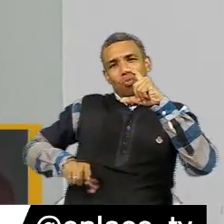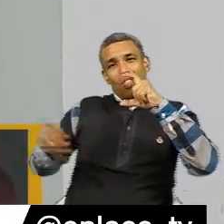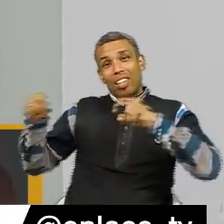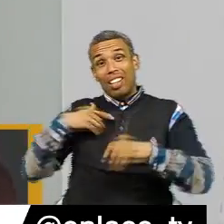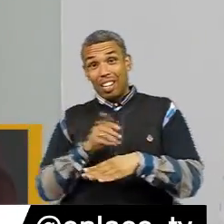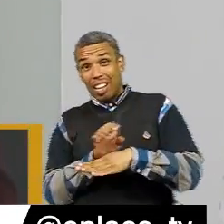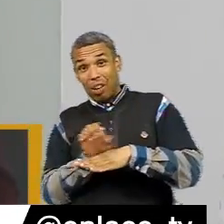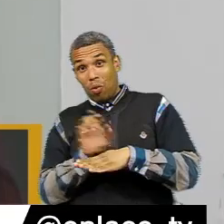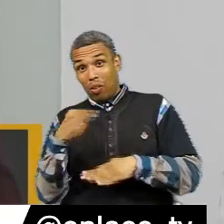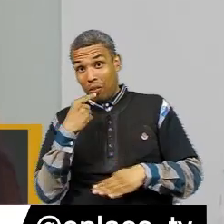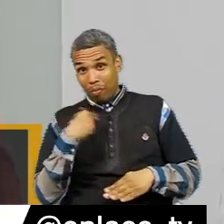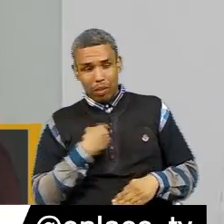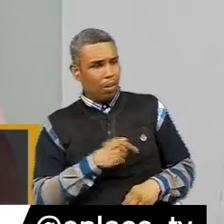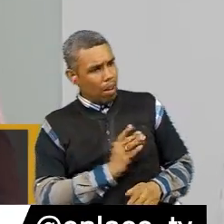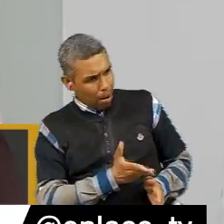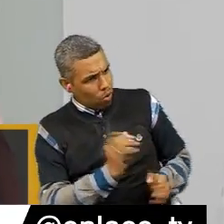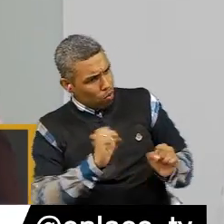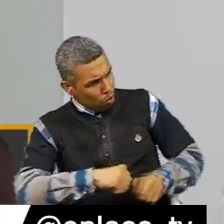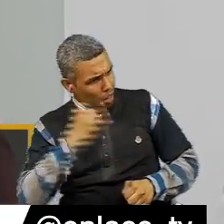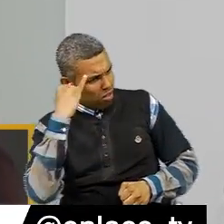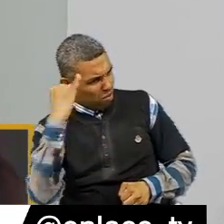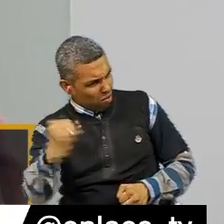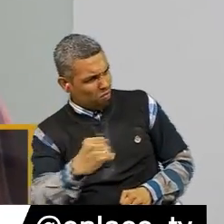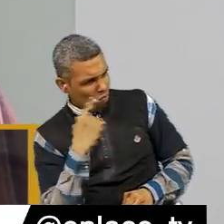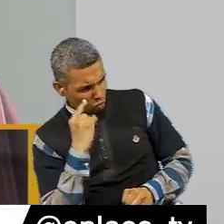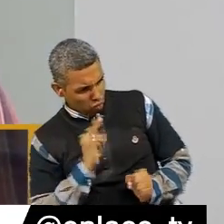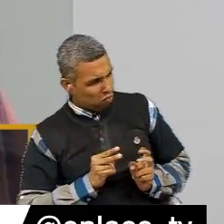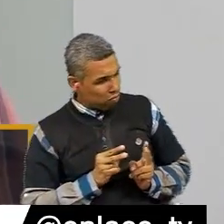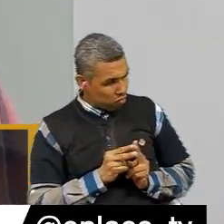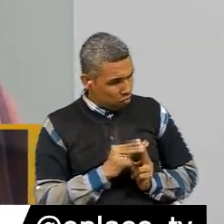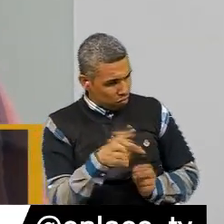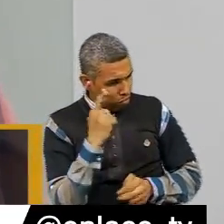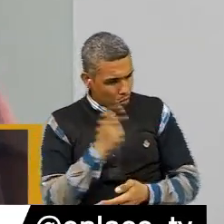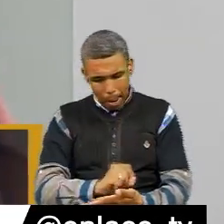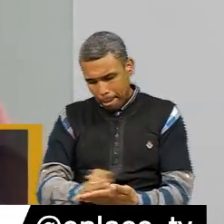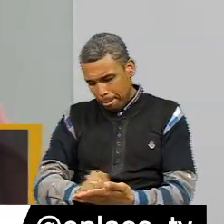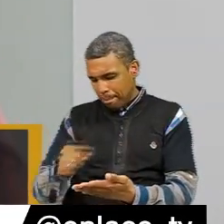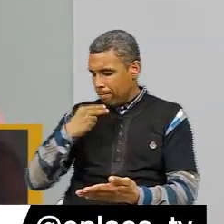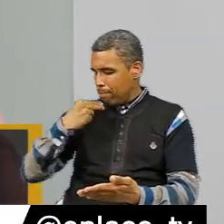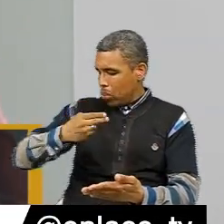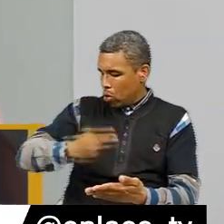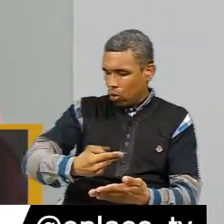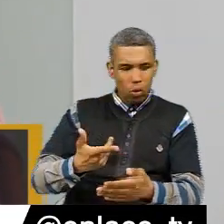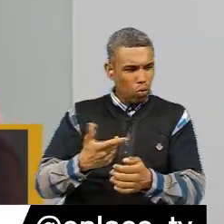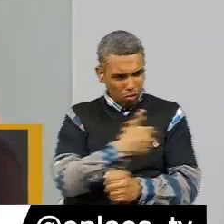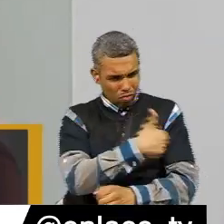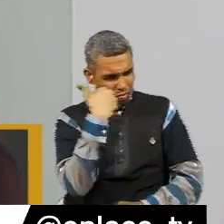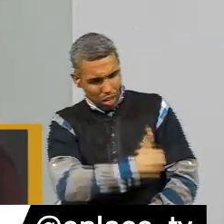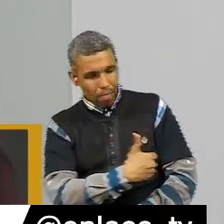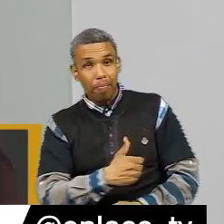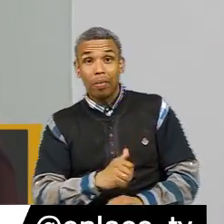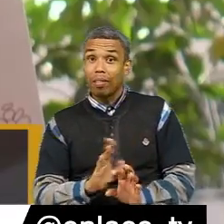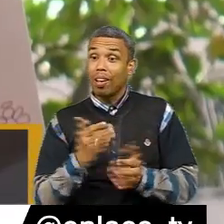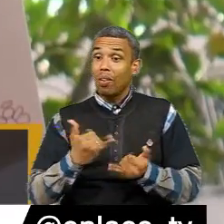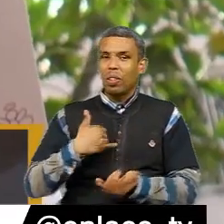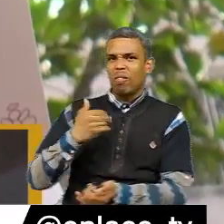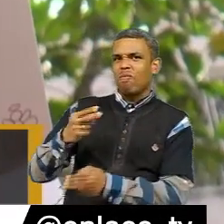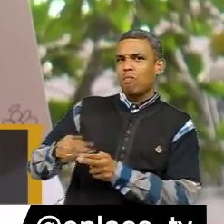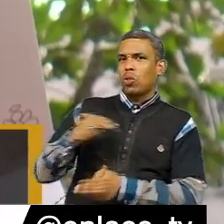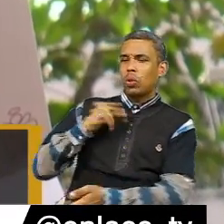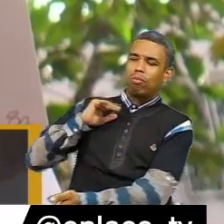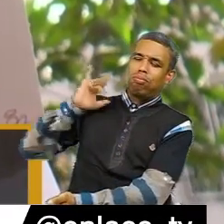interesante. Y por supuesto, estoy muy emocionada de que esto suceda, porque sé que me va a abrir puertas y continuaré yendo a esta clase de encuentros. De la